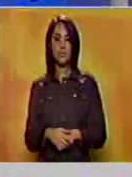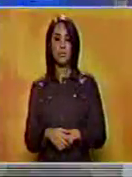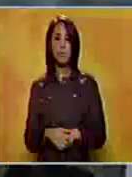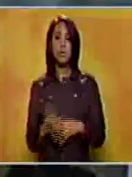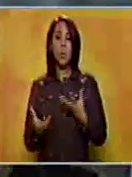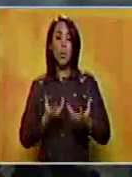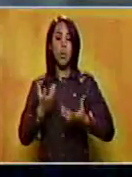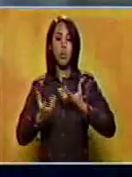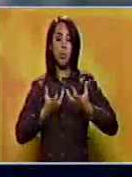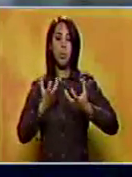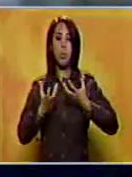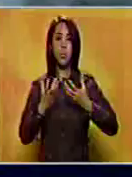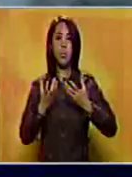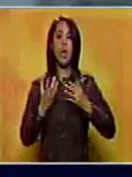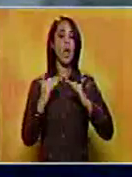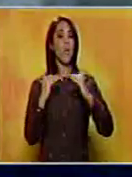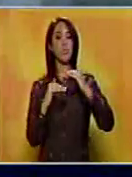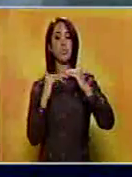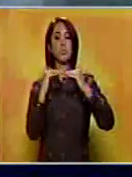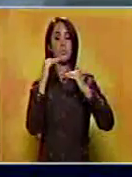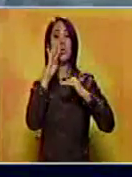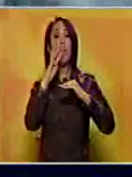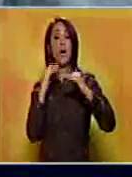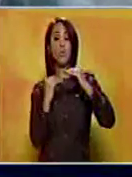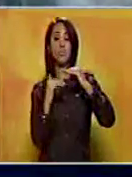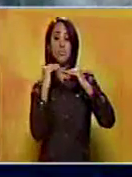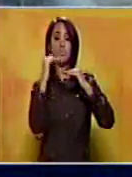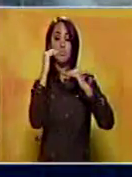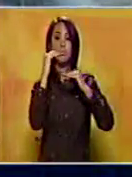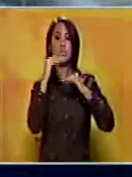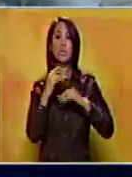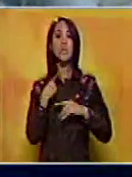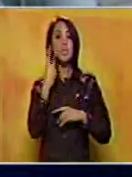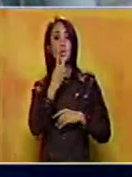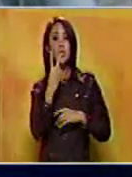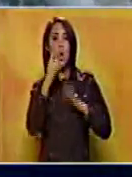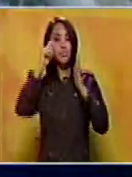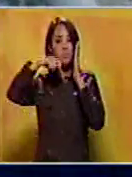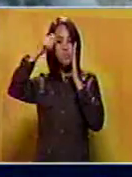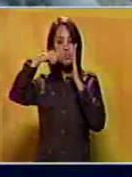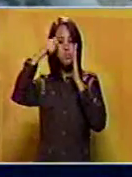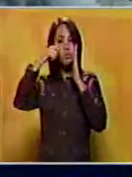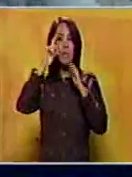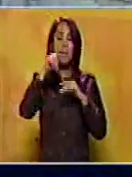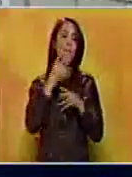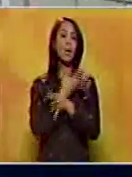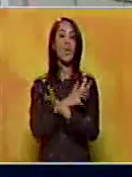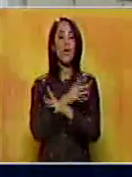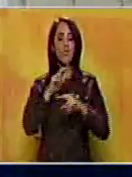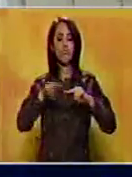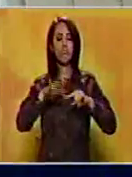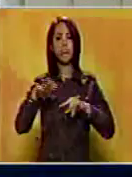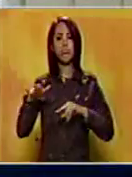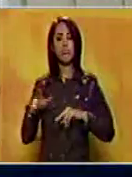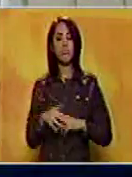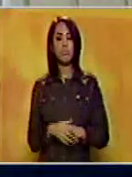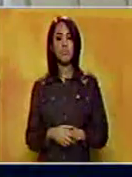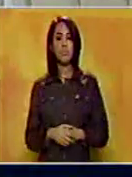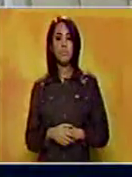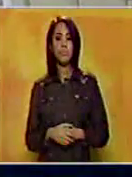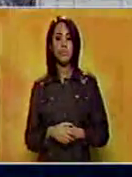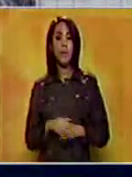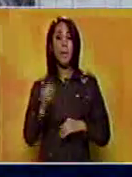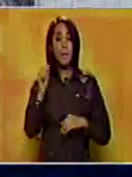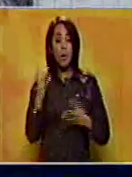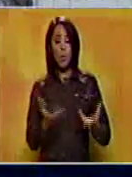fuego se generó en el cuarto y último piso, donde había dos salas de cine y un centro de juegos infantiles, y de allí se propagó por